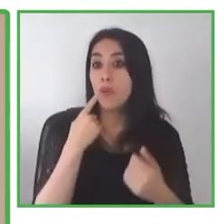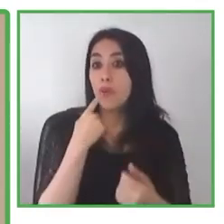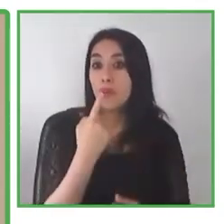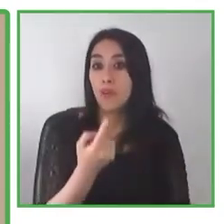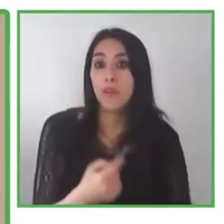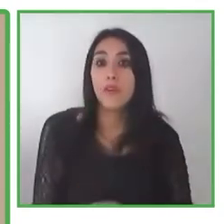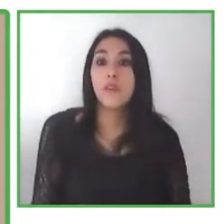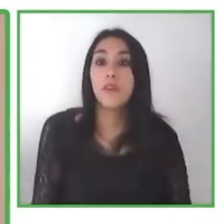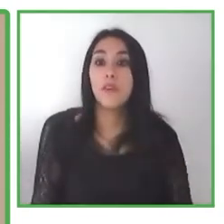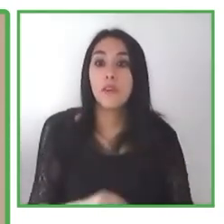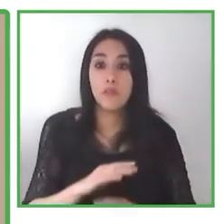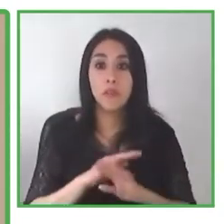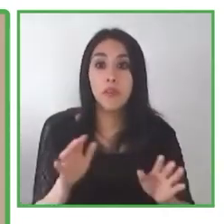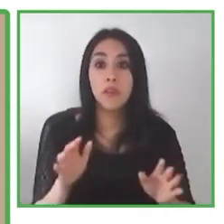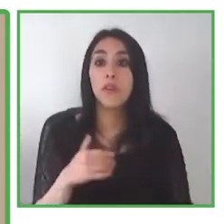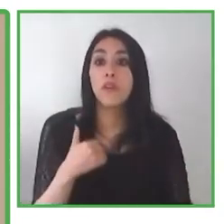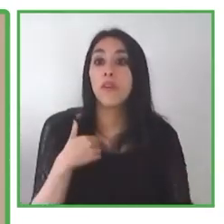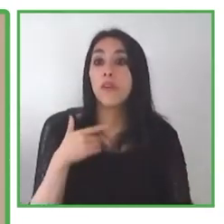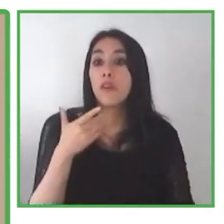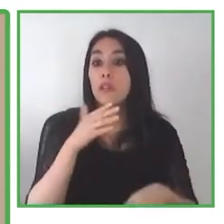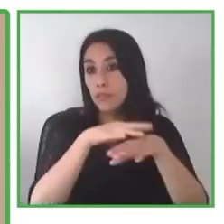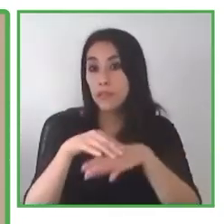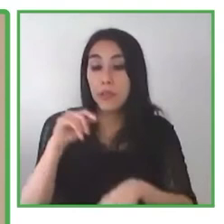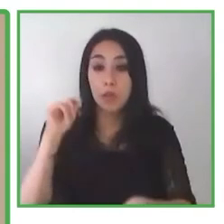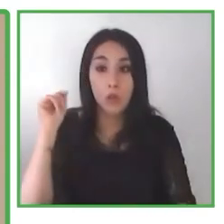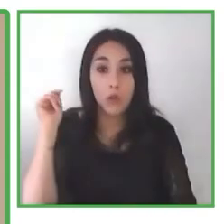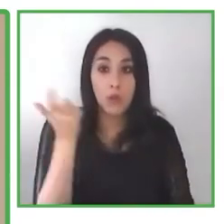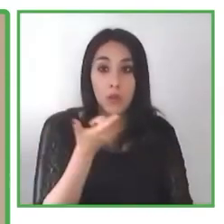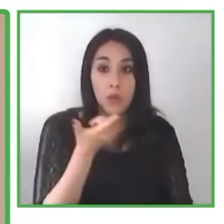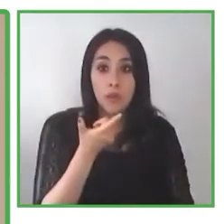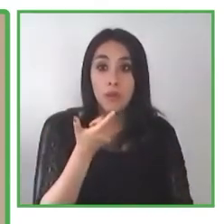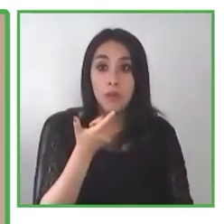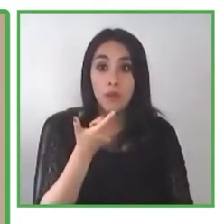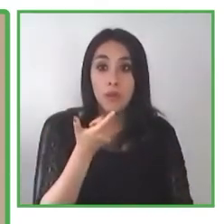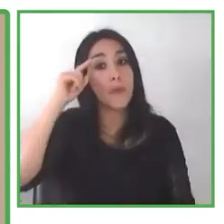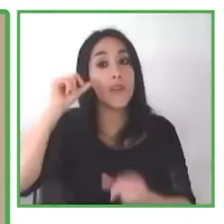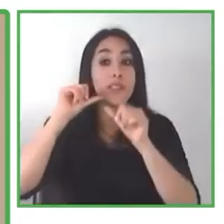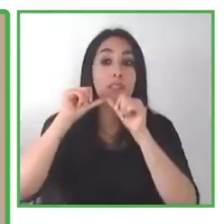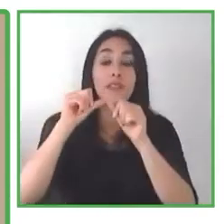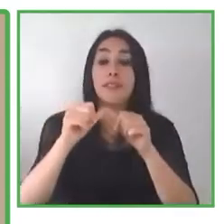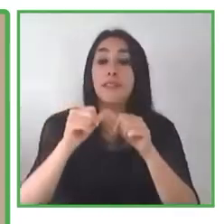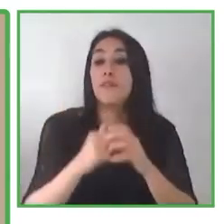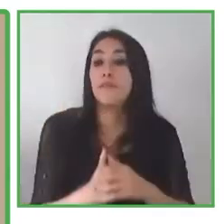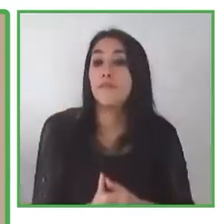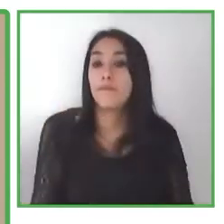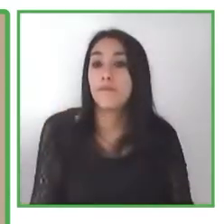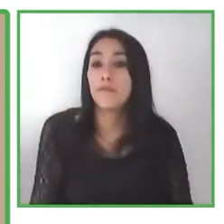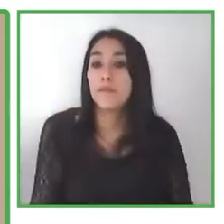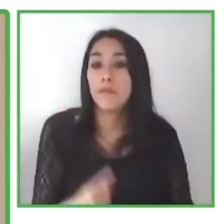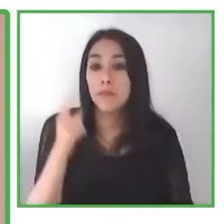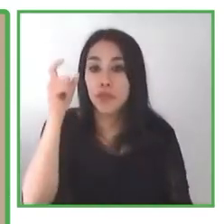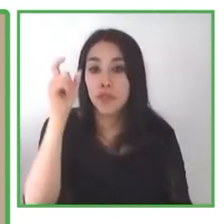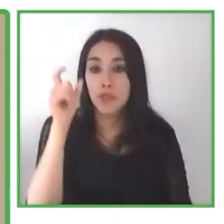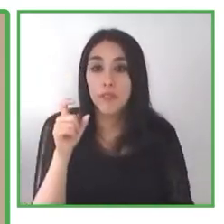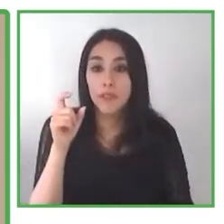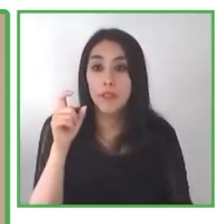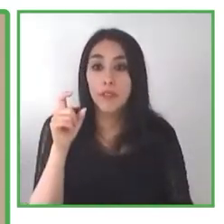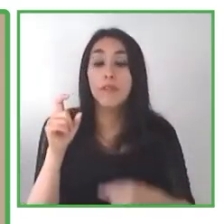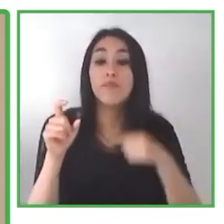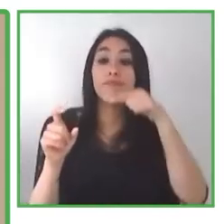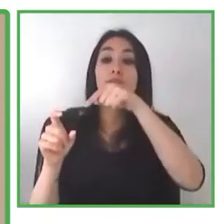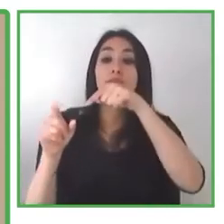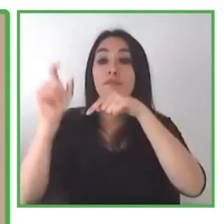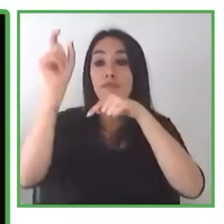solicitándonos a todos nosotros que recordemos que una persona con discapacidad a menudo tiene